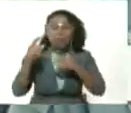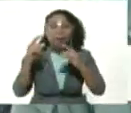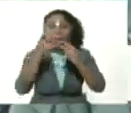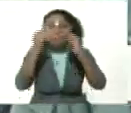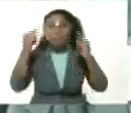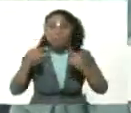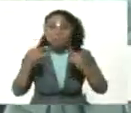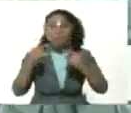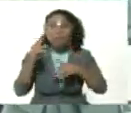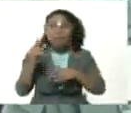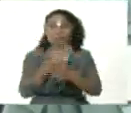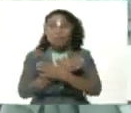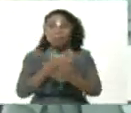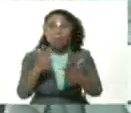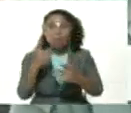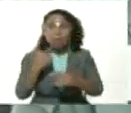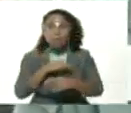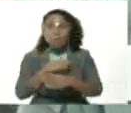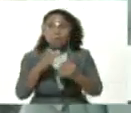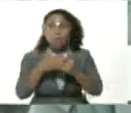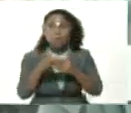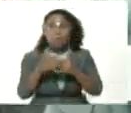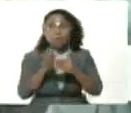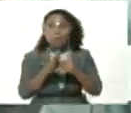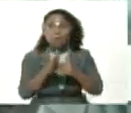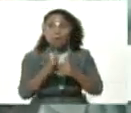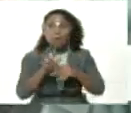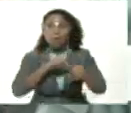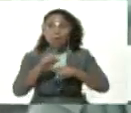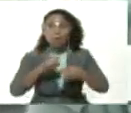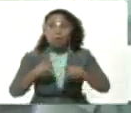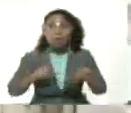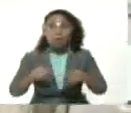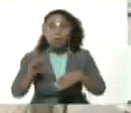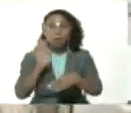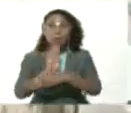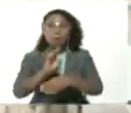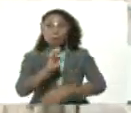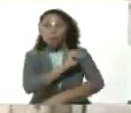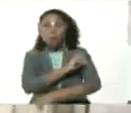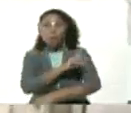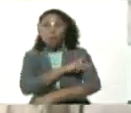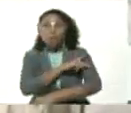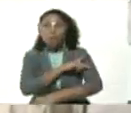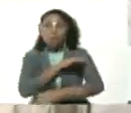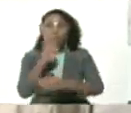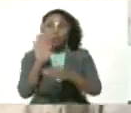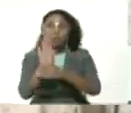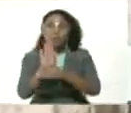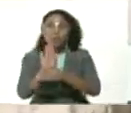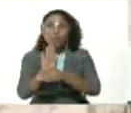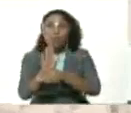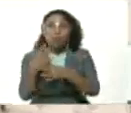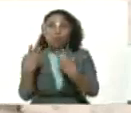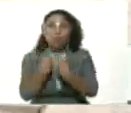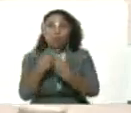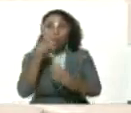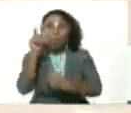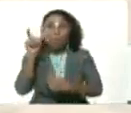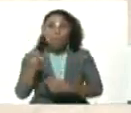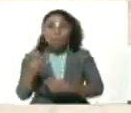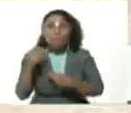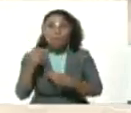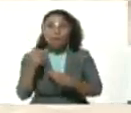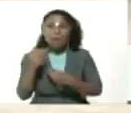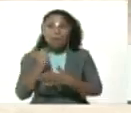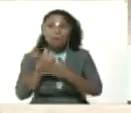solidarios y refugios que estamos habilitando en coordinación con Protección Civil y el protectorado del compañero Jason Guzmán, para